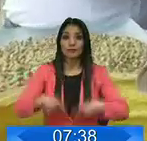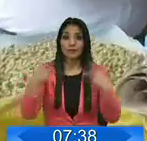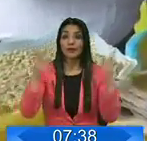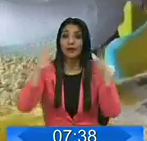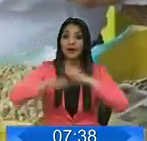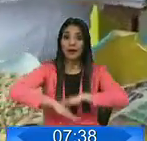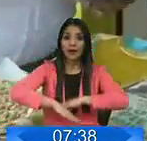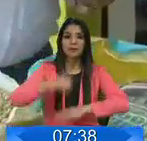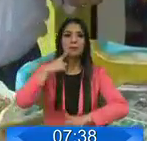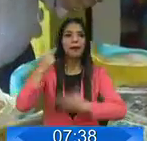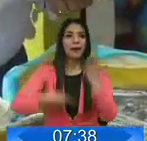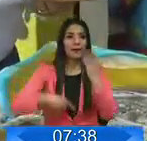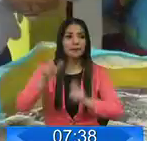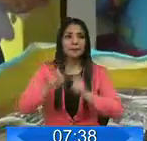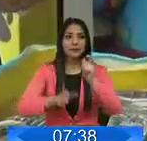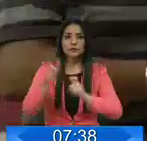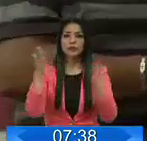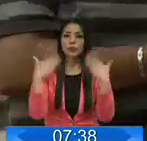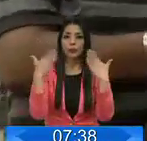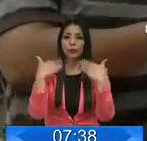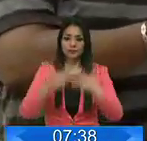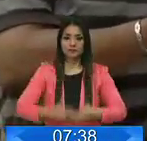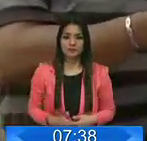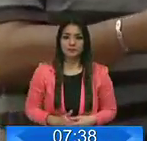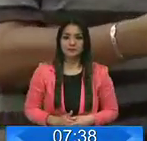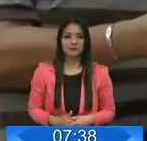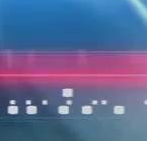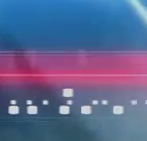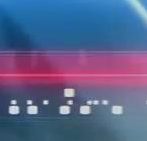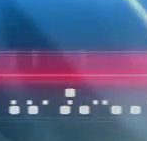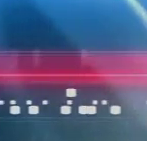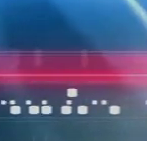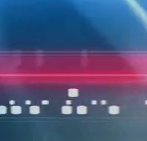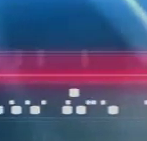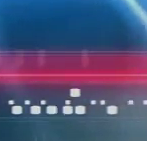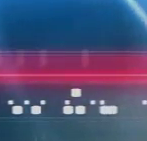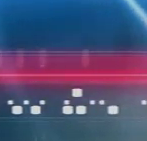los guayasenses. Informó Adriana Peralta.